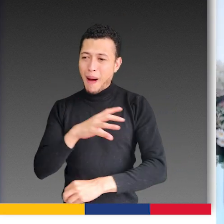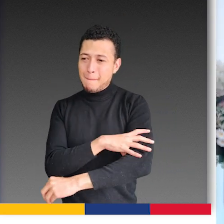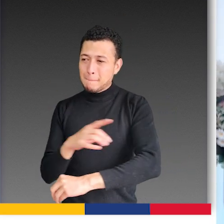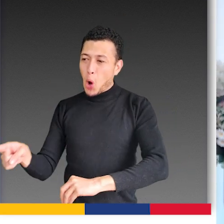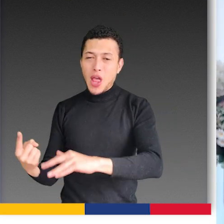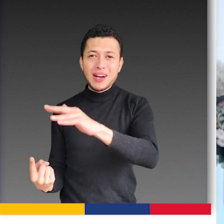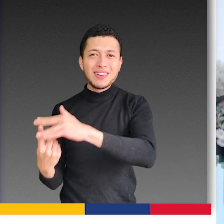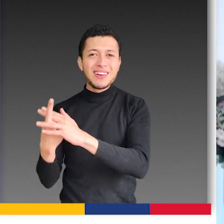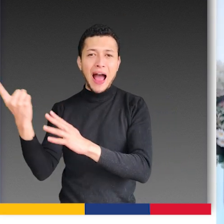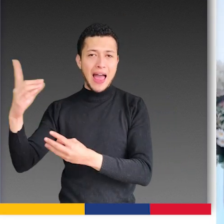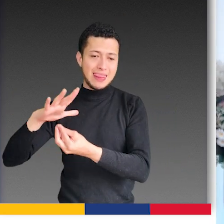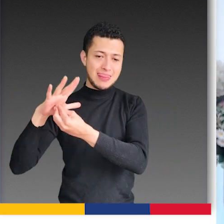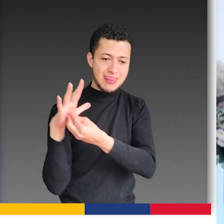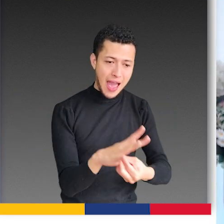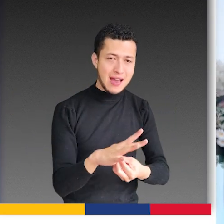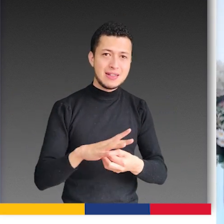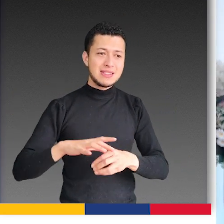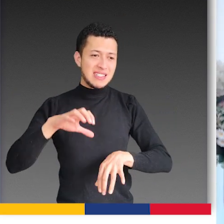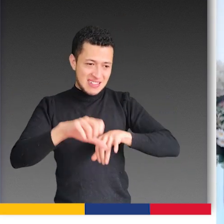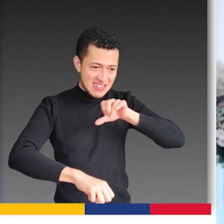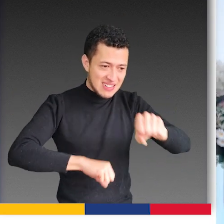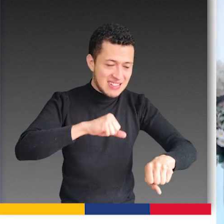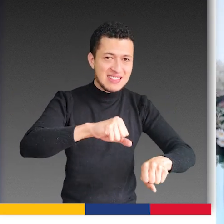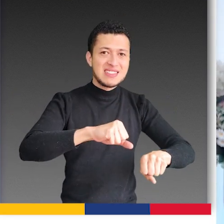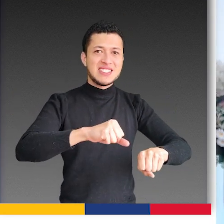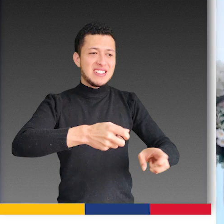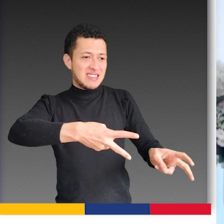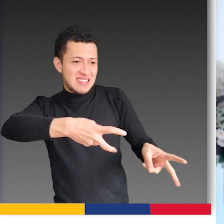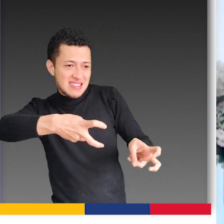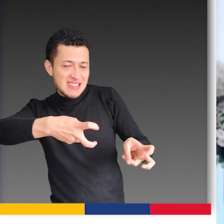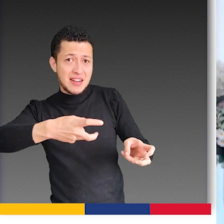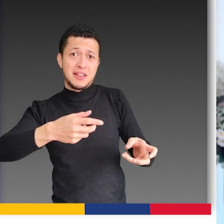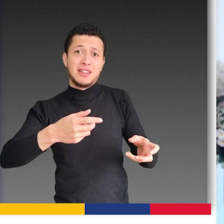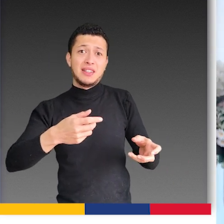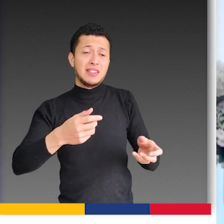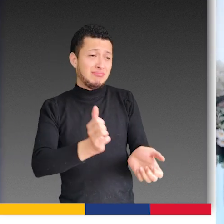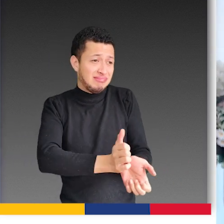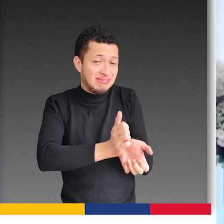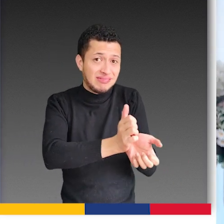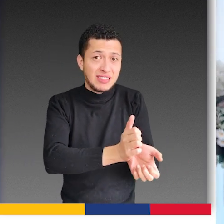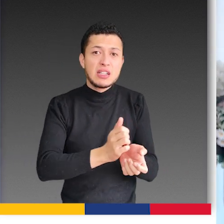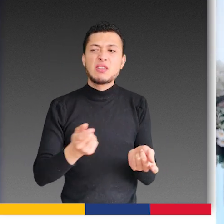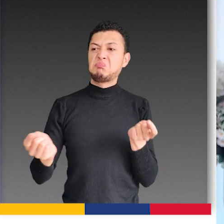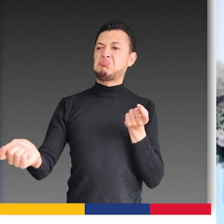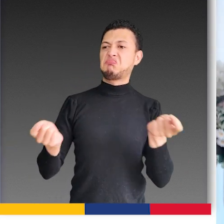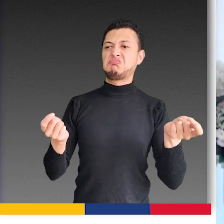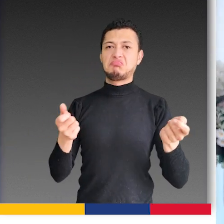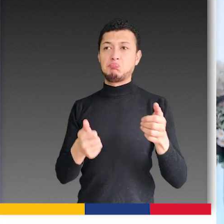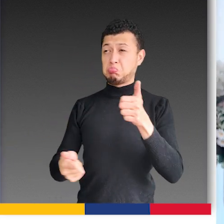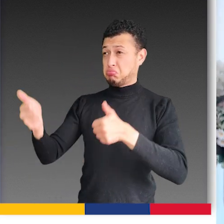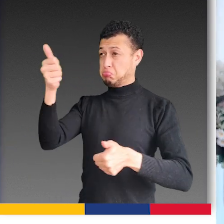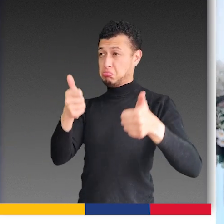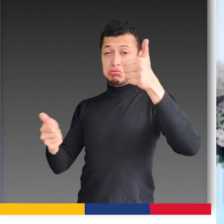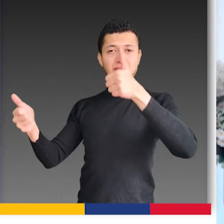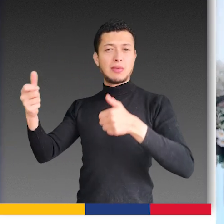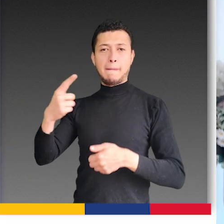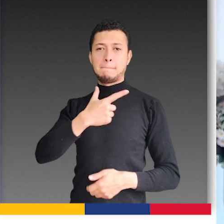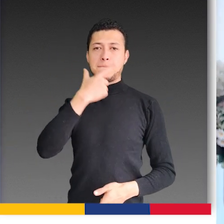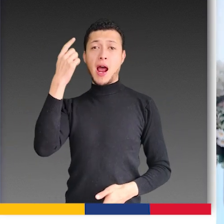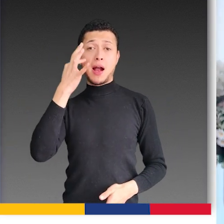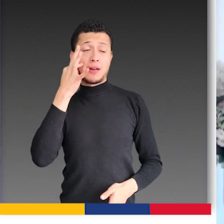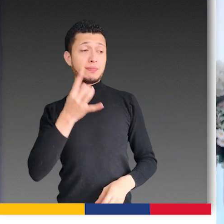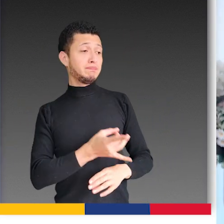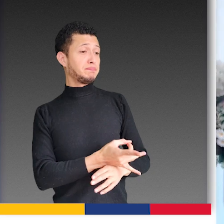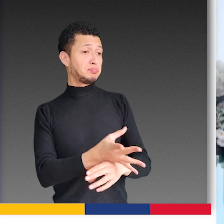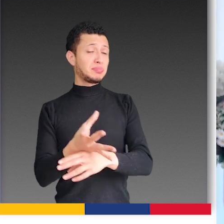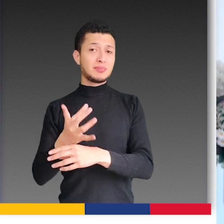poder creado con discriminación, creado con opresión, creado con explotación y